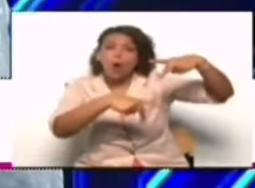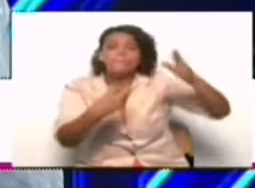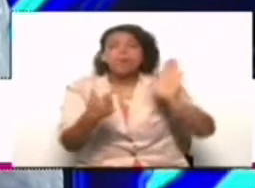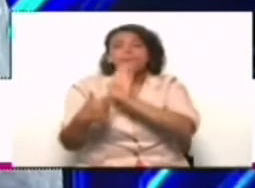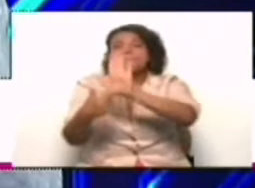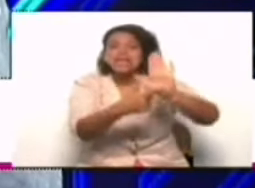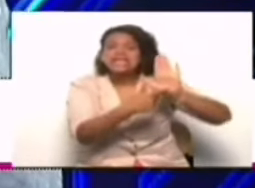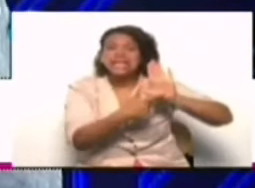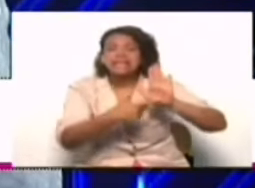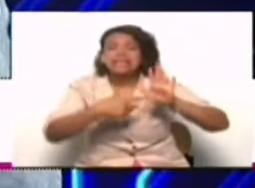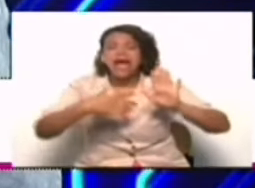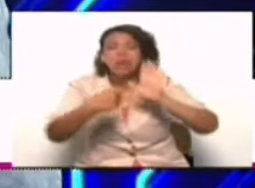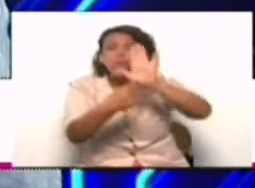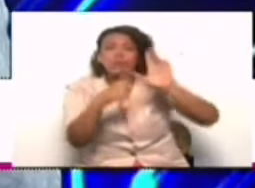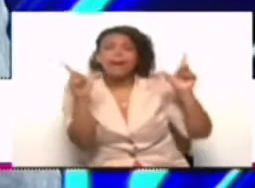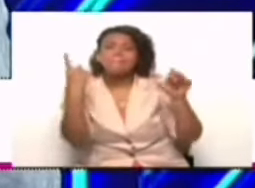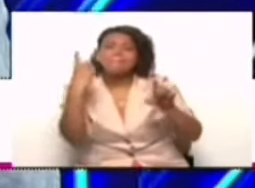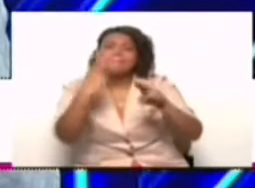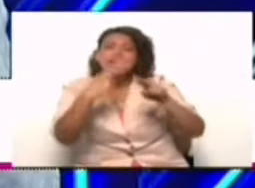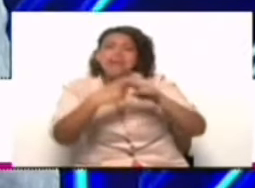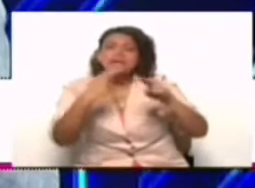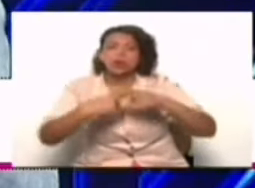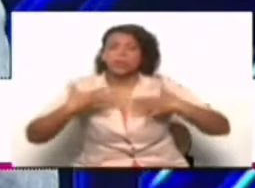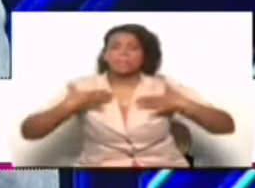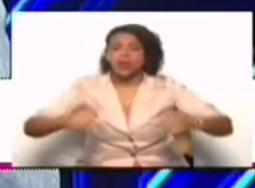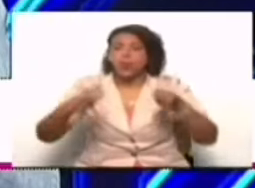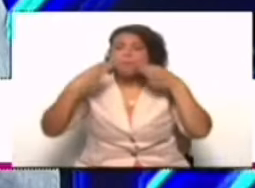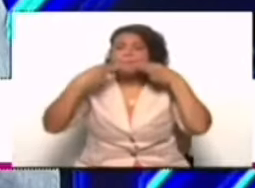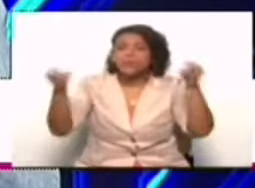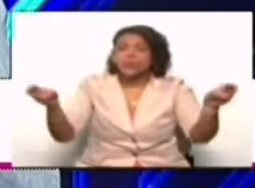presentar imágenes peligrosas para la salud pública. Ajá.